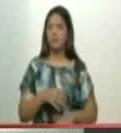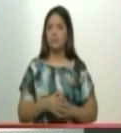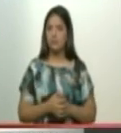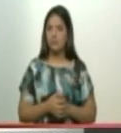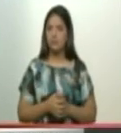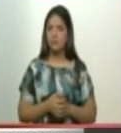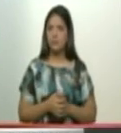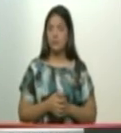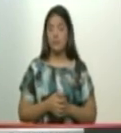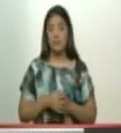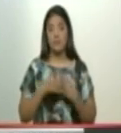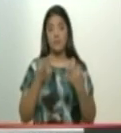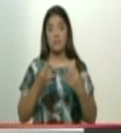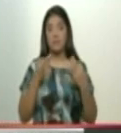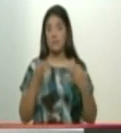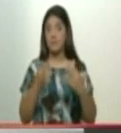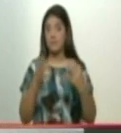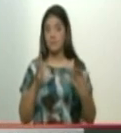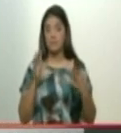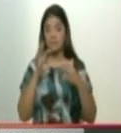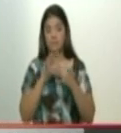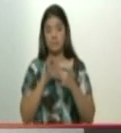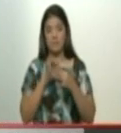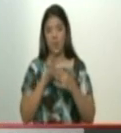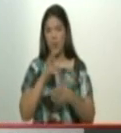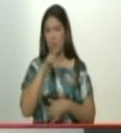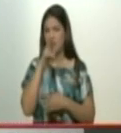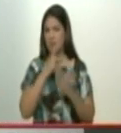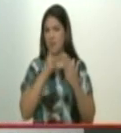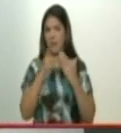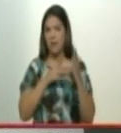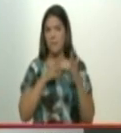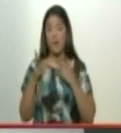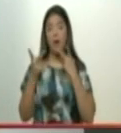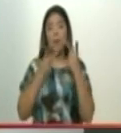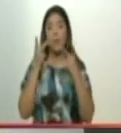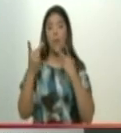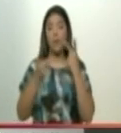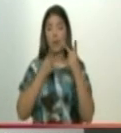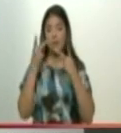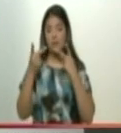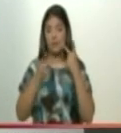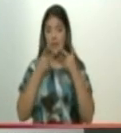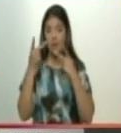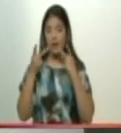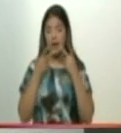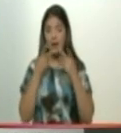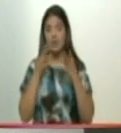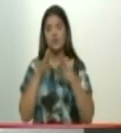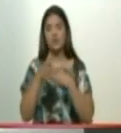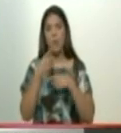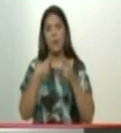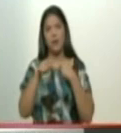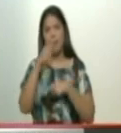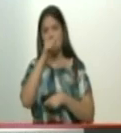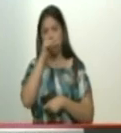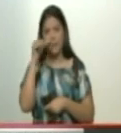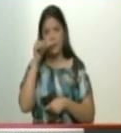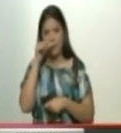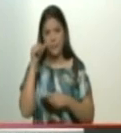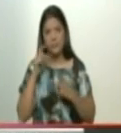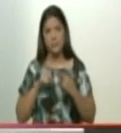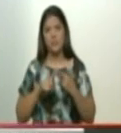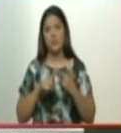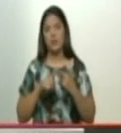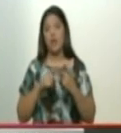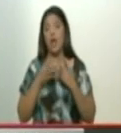una actividad que viene asociada con un cóctel perverso. Política, con uso del narcotráfico, con uso